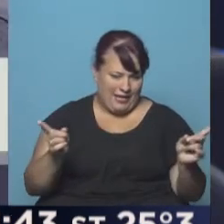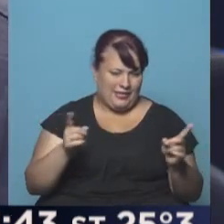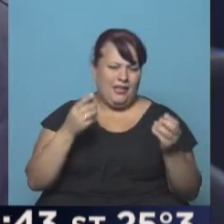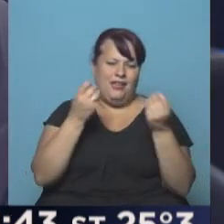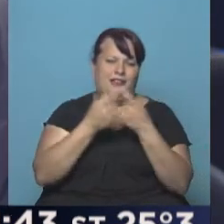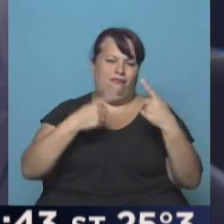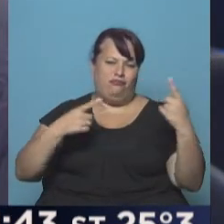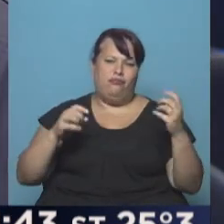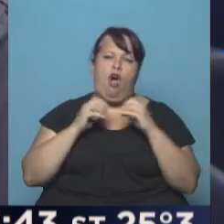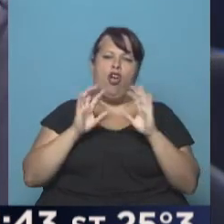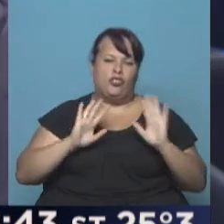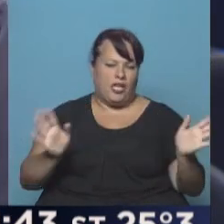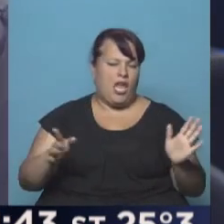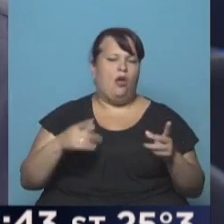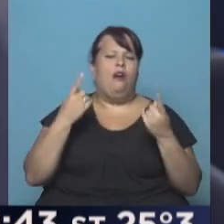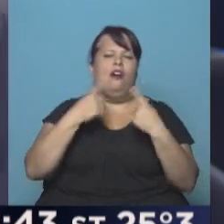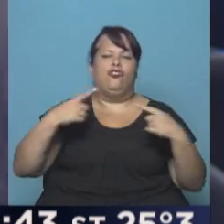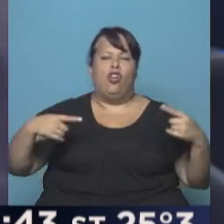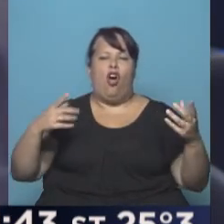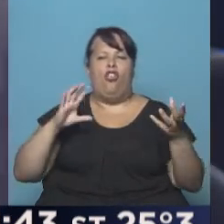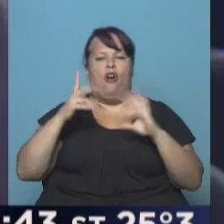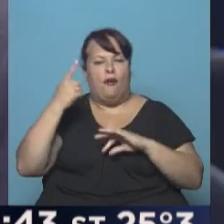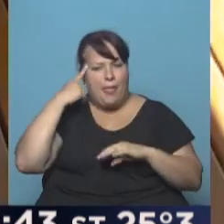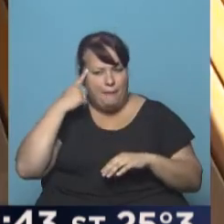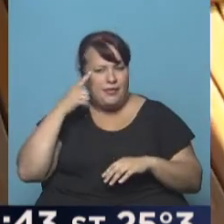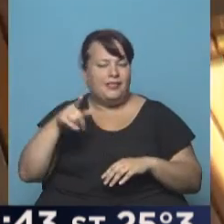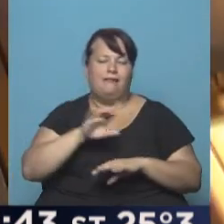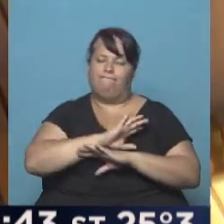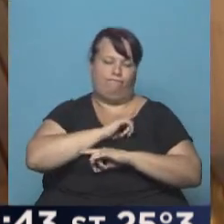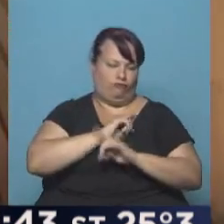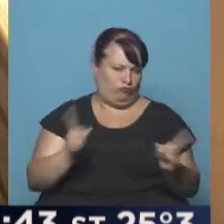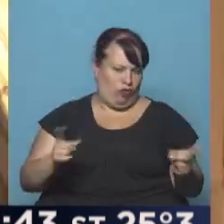numerosas razones éticas hay todo tipo de razones por lo que no deberíamos hacerlo